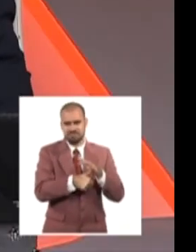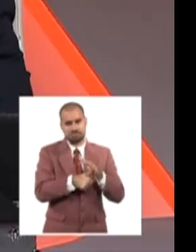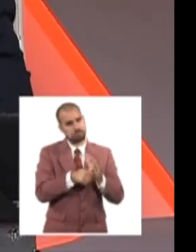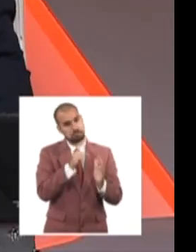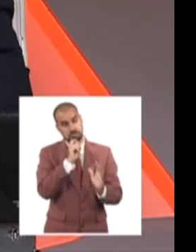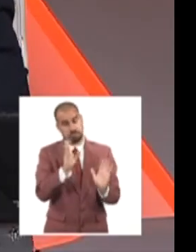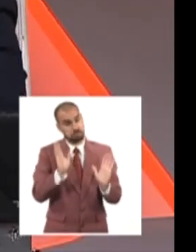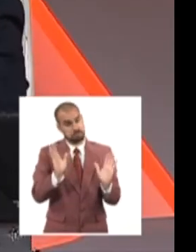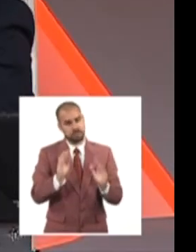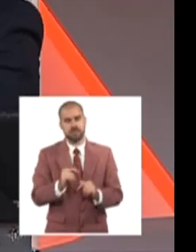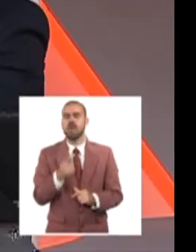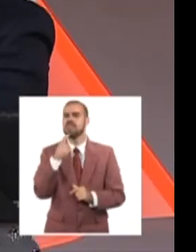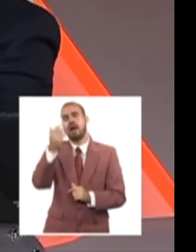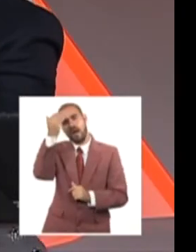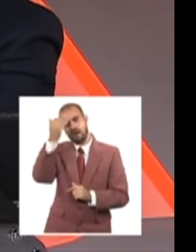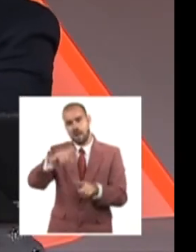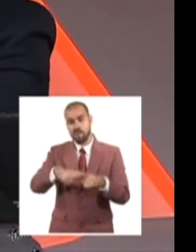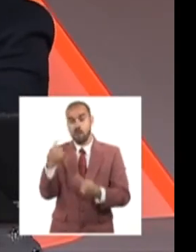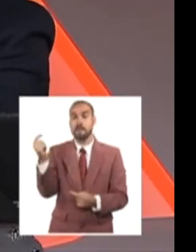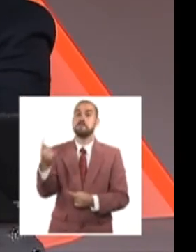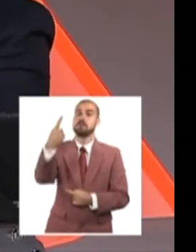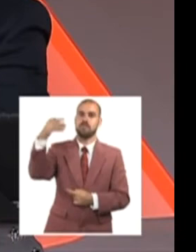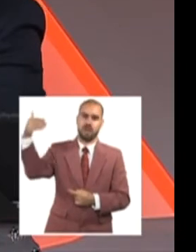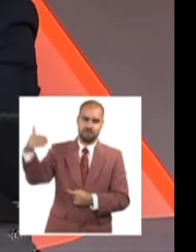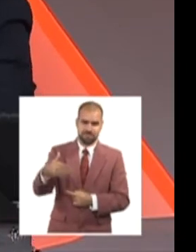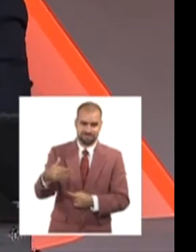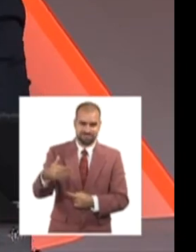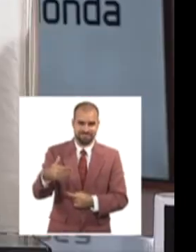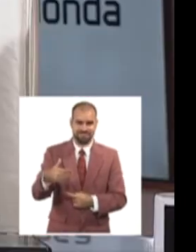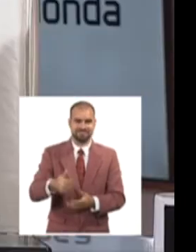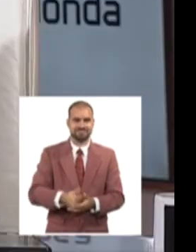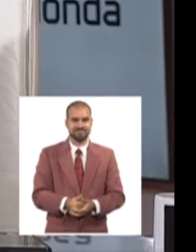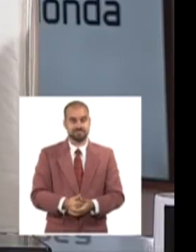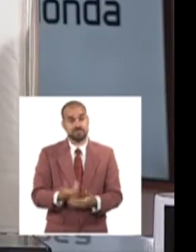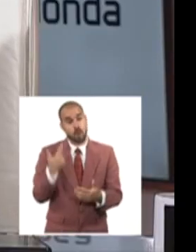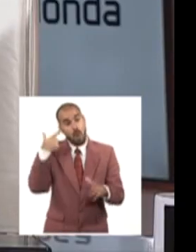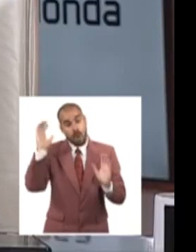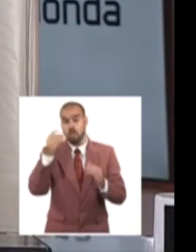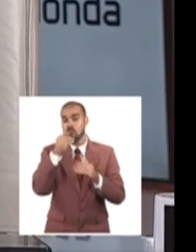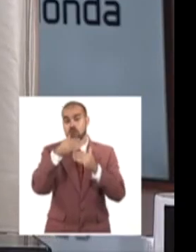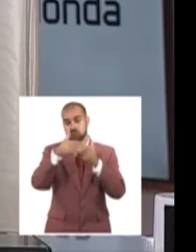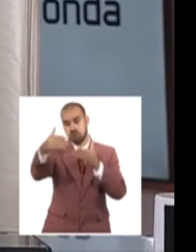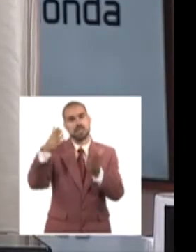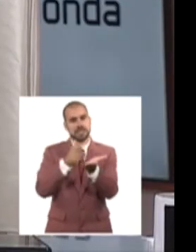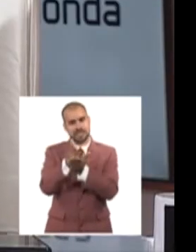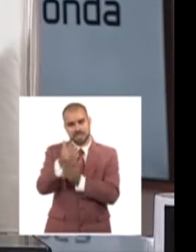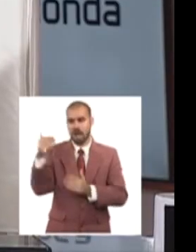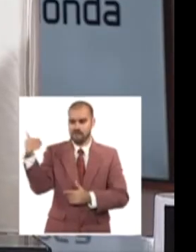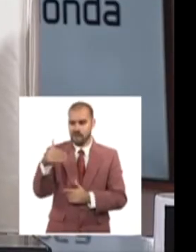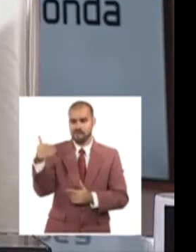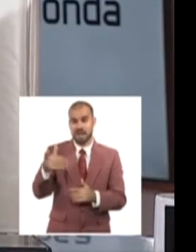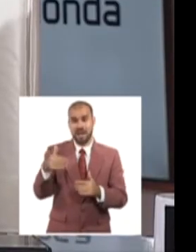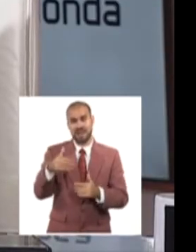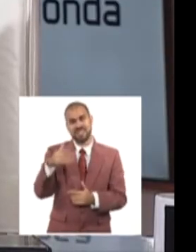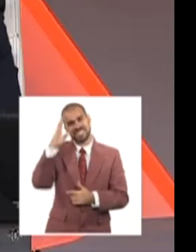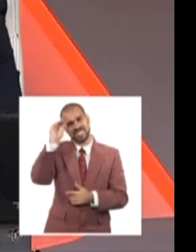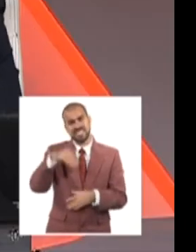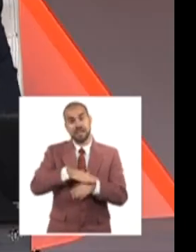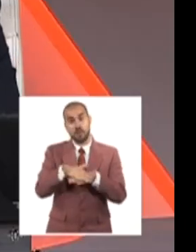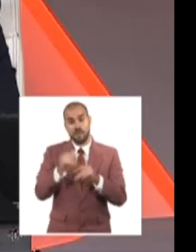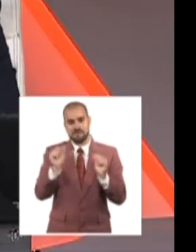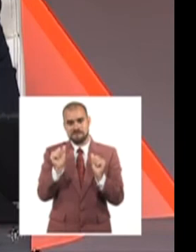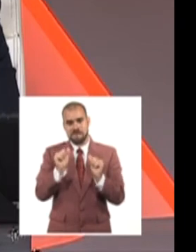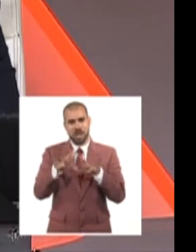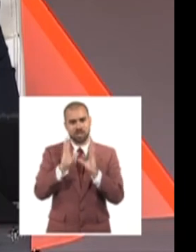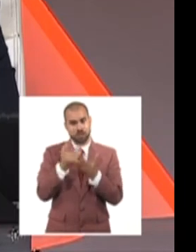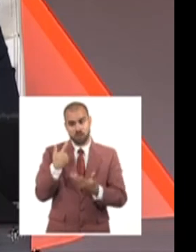estado junto a nosotros por primera vez y te repito espero que muchas veces más disculpas al frío estudios que más sufridos me he dado cuenta